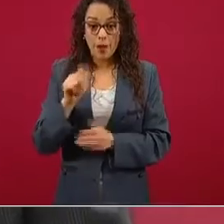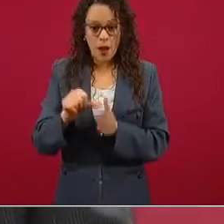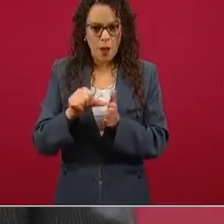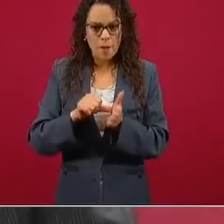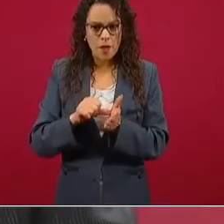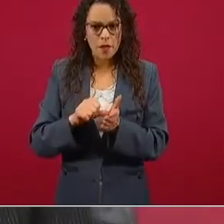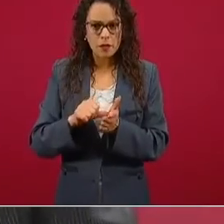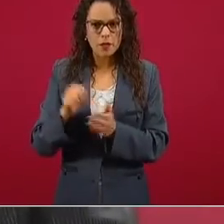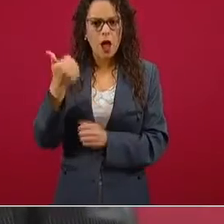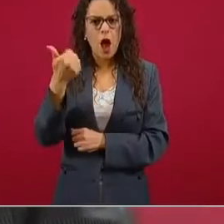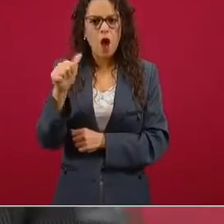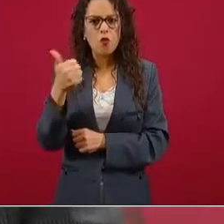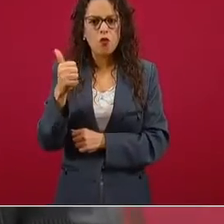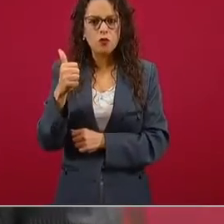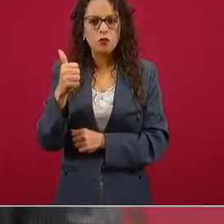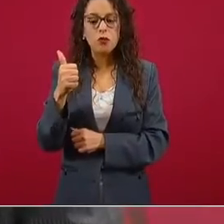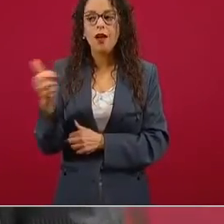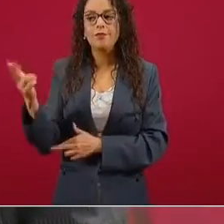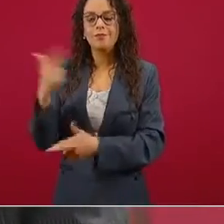se recuperaron 90.000,